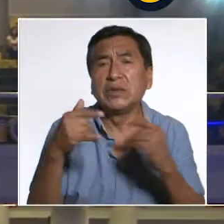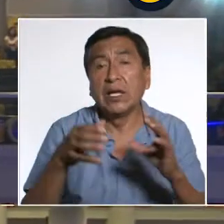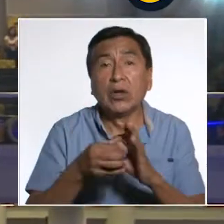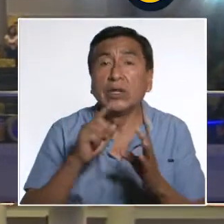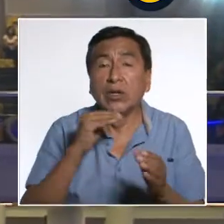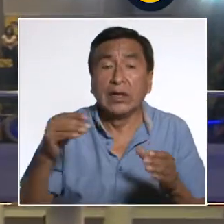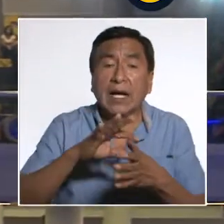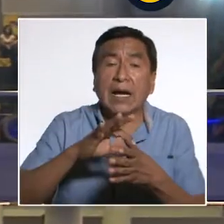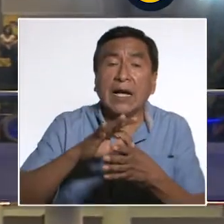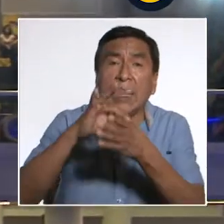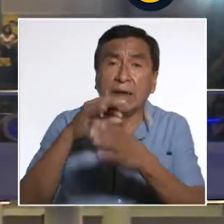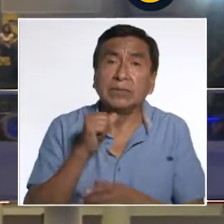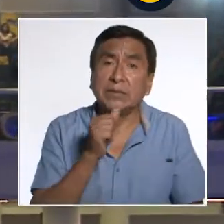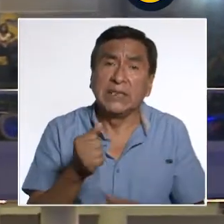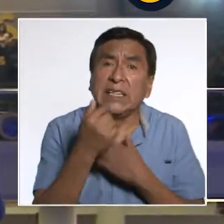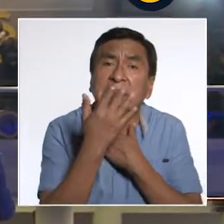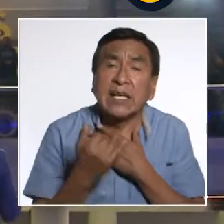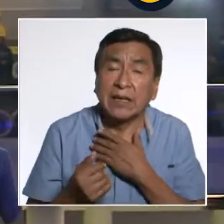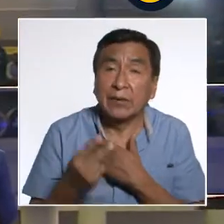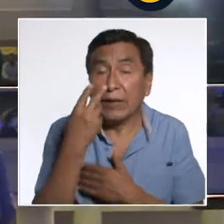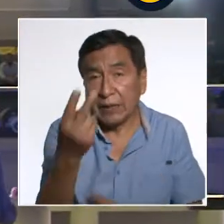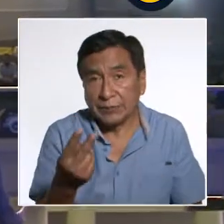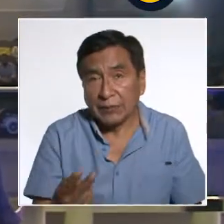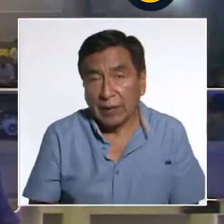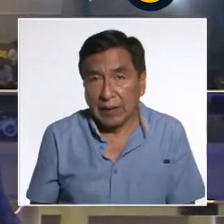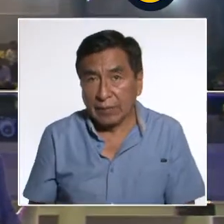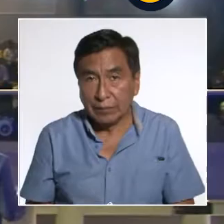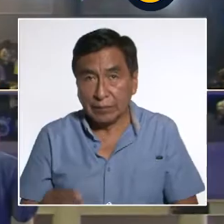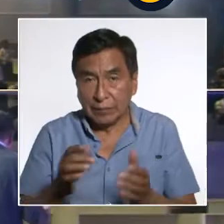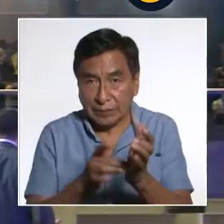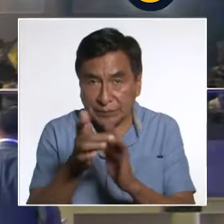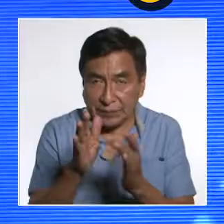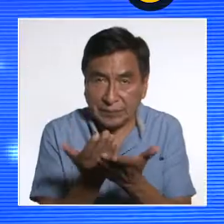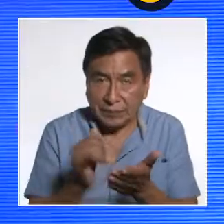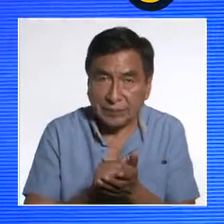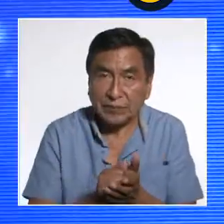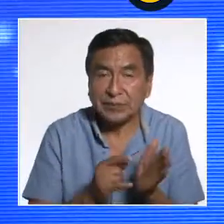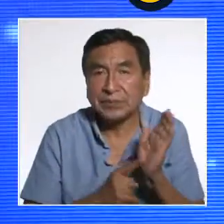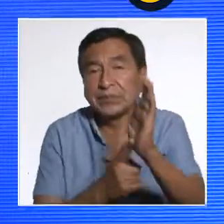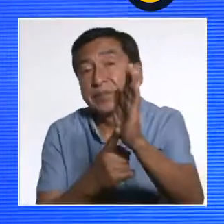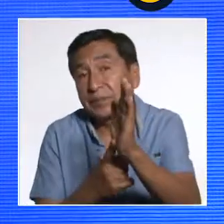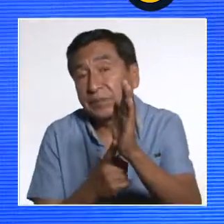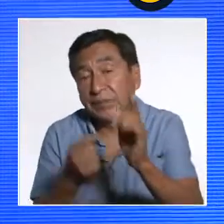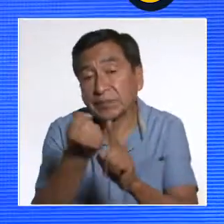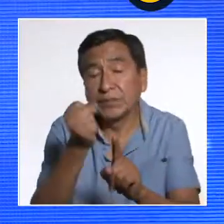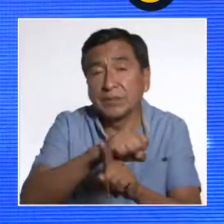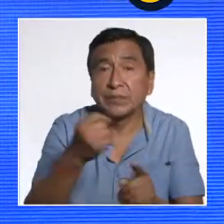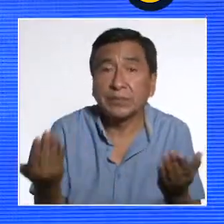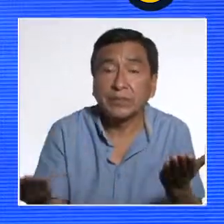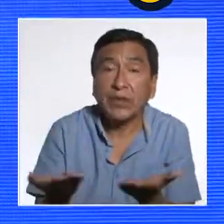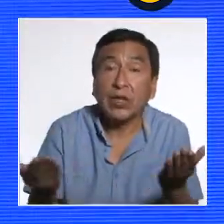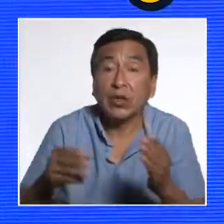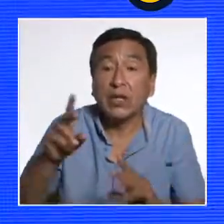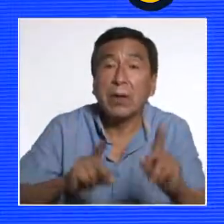contra sangre. Fíjese, la Biblia habla y muestra situaciones donde el pueblo gritó.